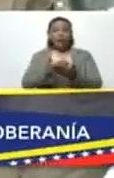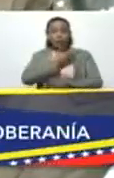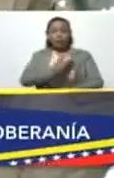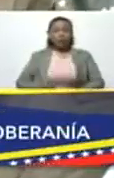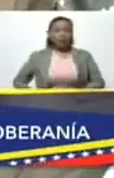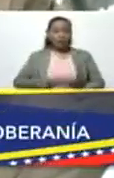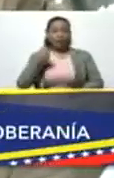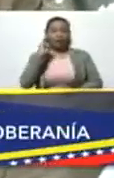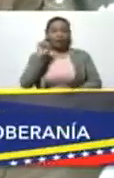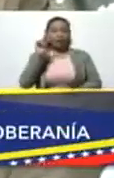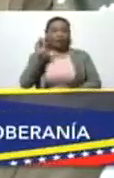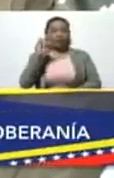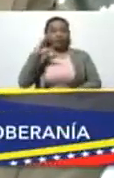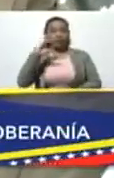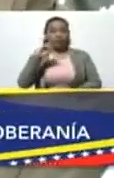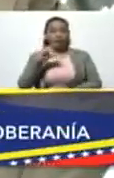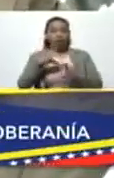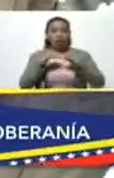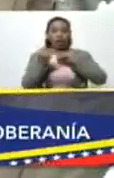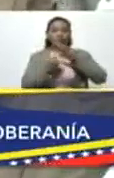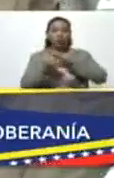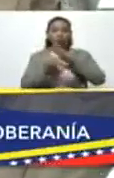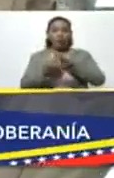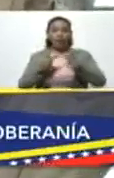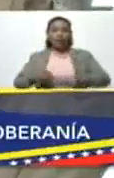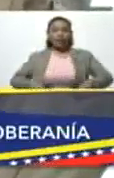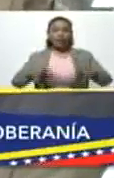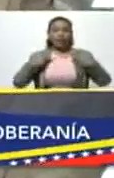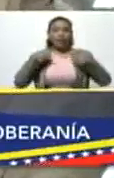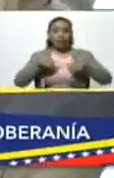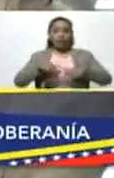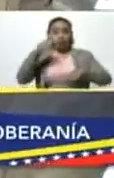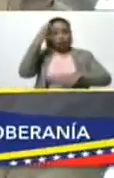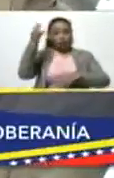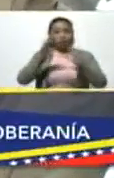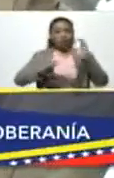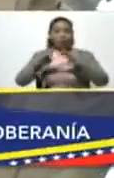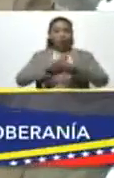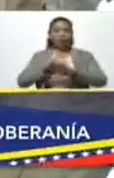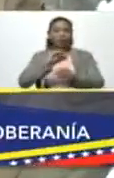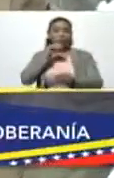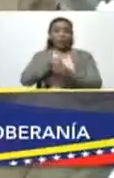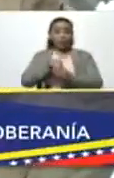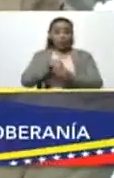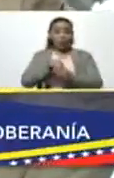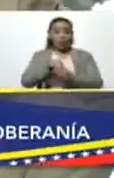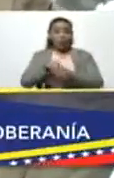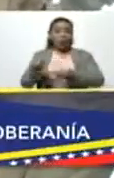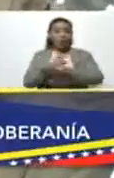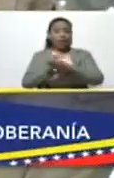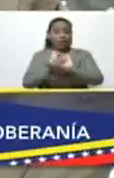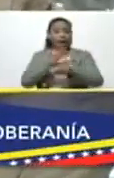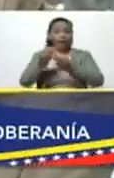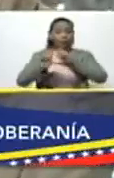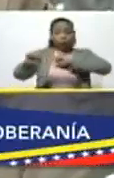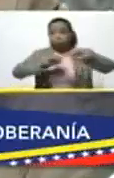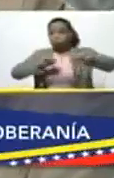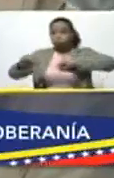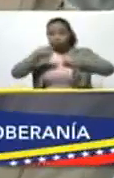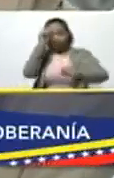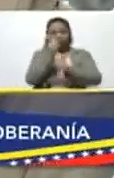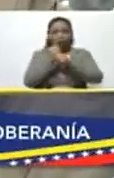al IBIC, a todas las instituciones científicas que hacen vida en Miranda y al Consejo Científico, porque se han metido de lleno a gobernar, no solamente a acompañar, a